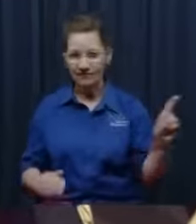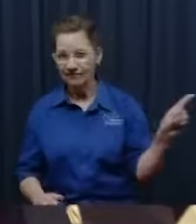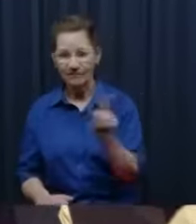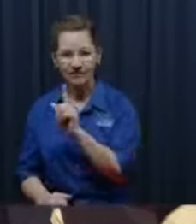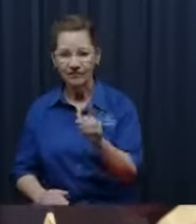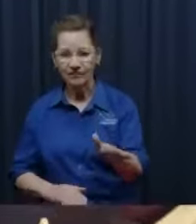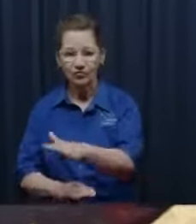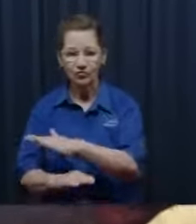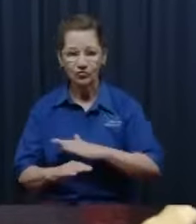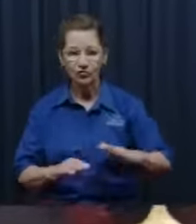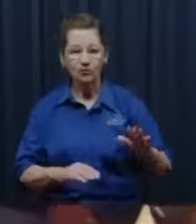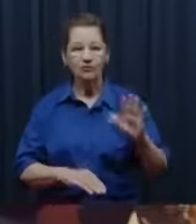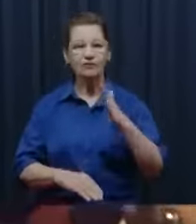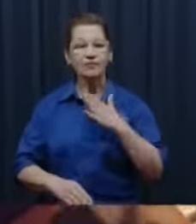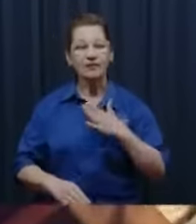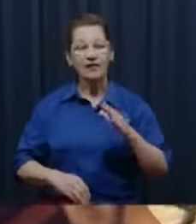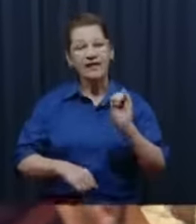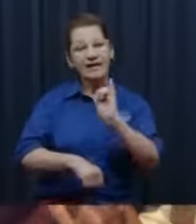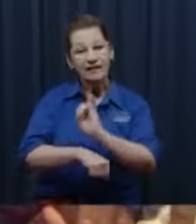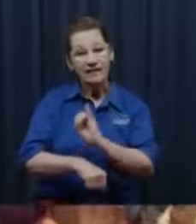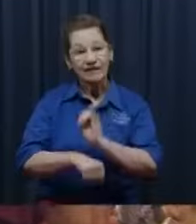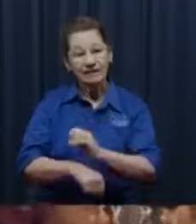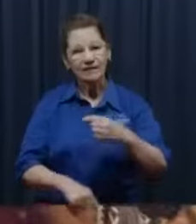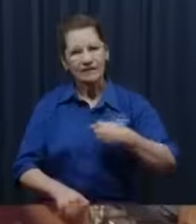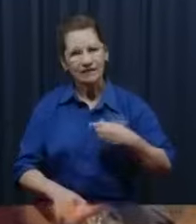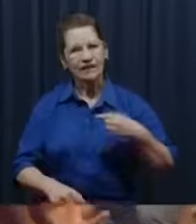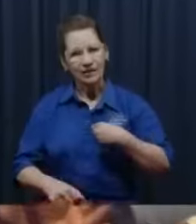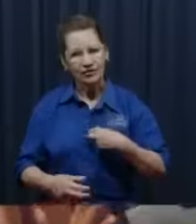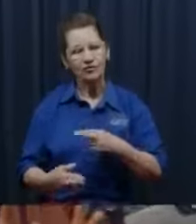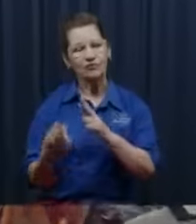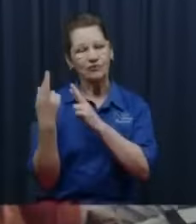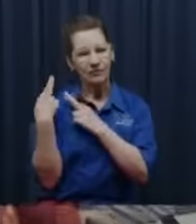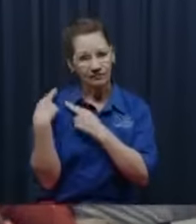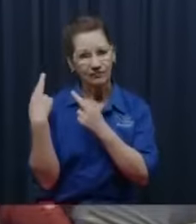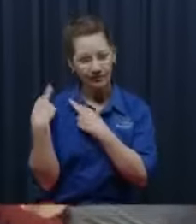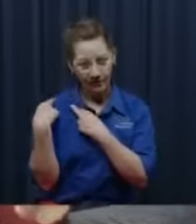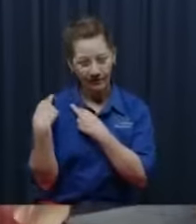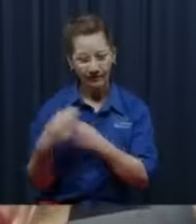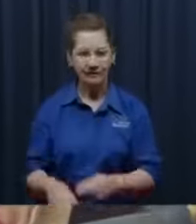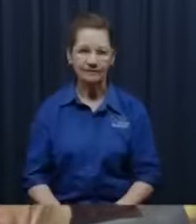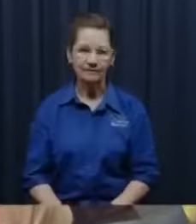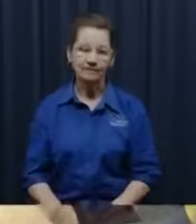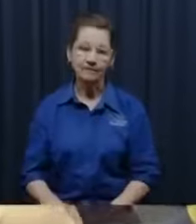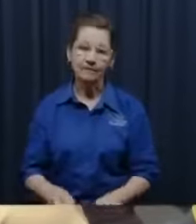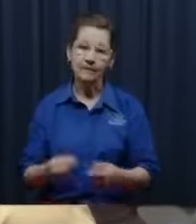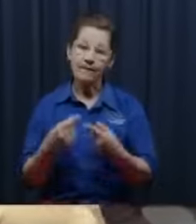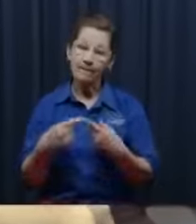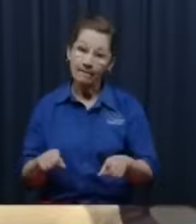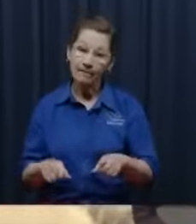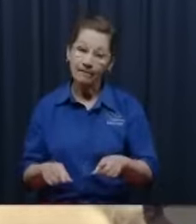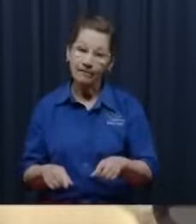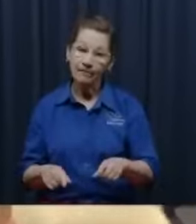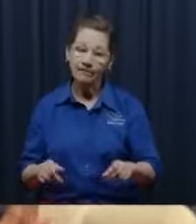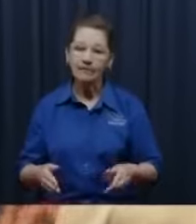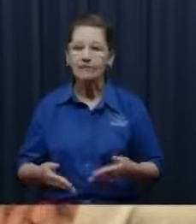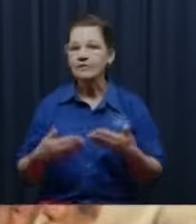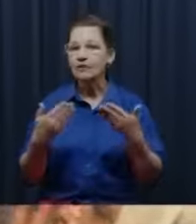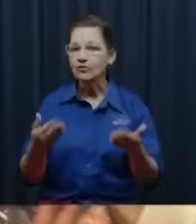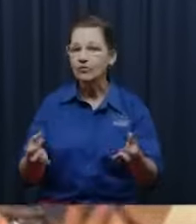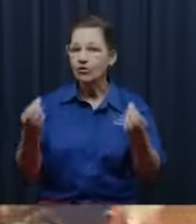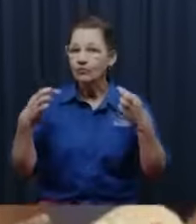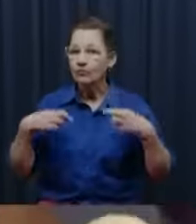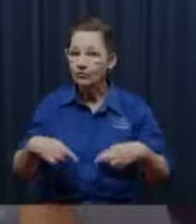que cada quien sea pues se haga responsable pero le estoy dando la oportunidad de decir yo